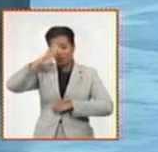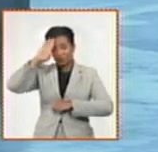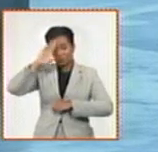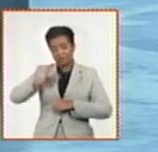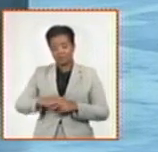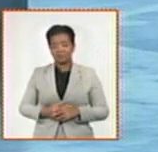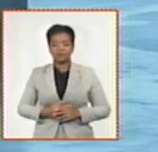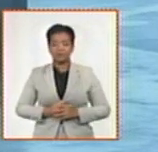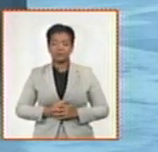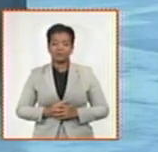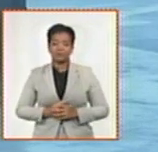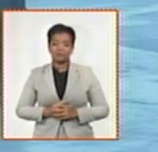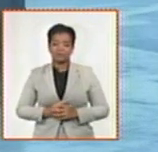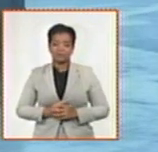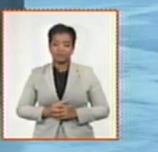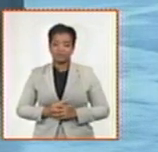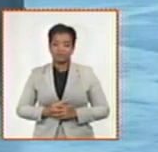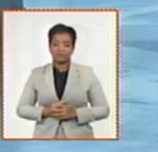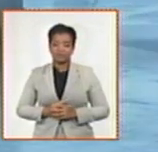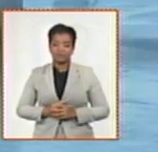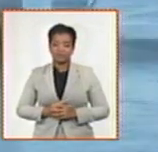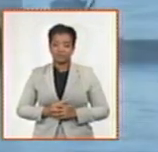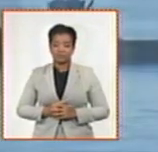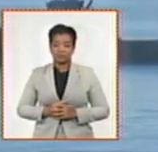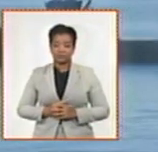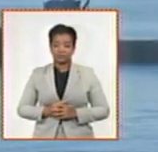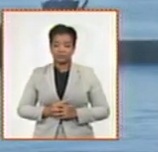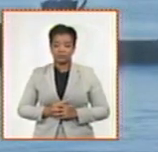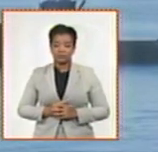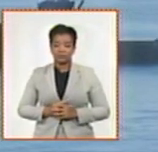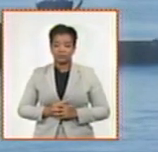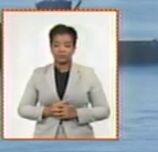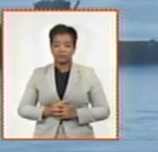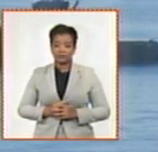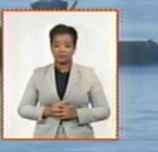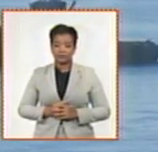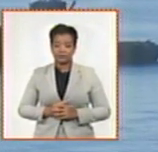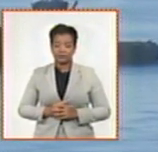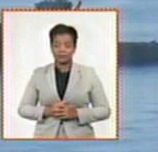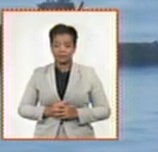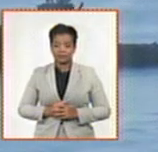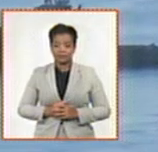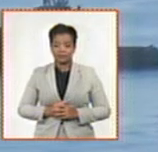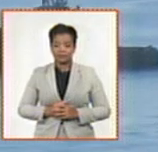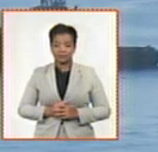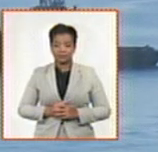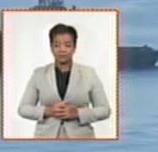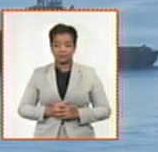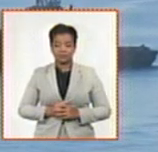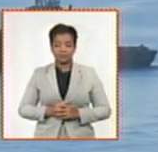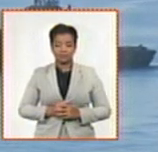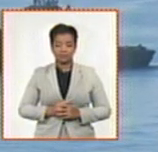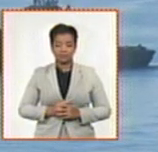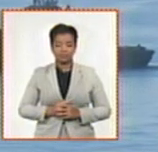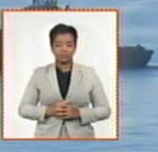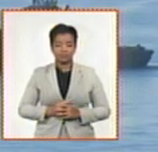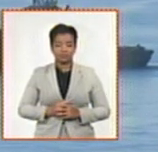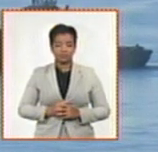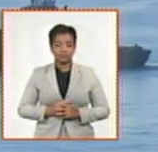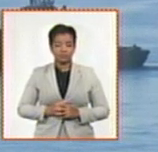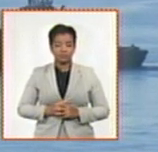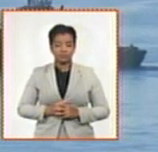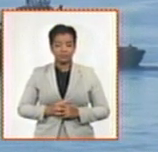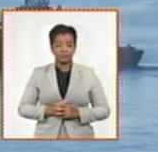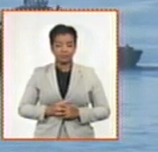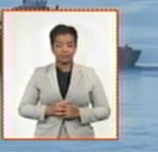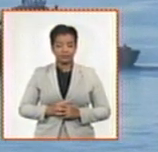generación instaladas en el sistema eléctrico. Bernardo Espinosa, Sistema Informativo de